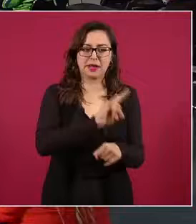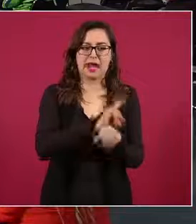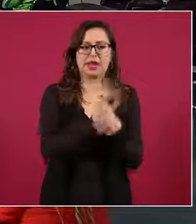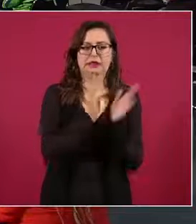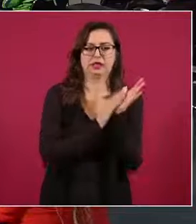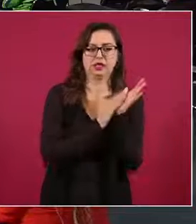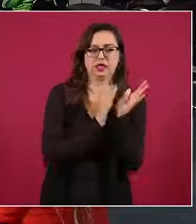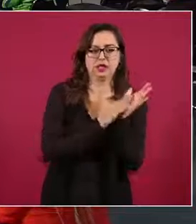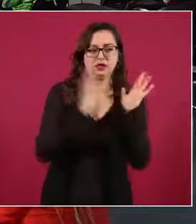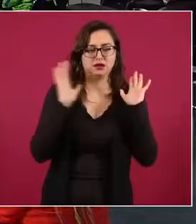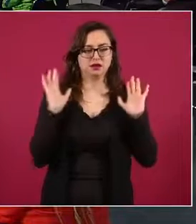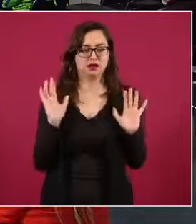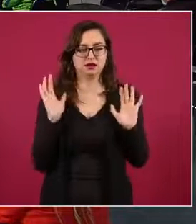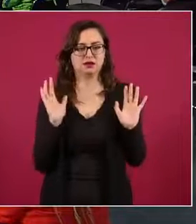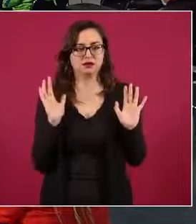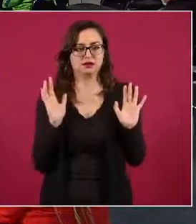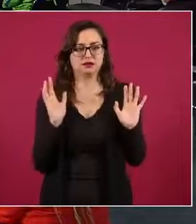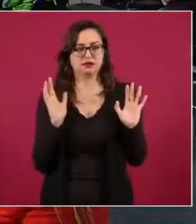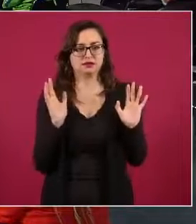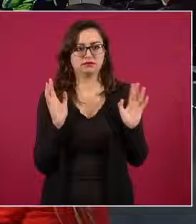telenovelas